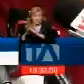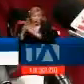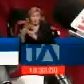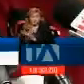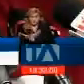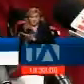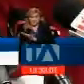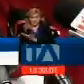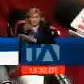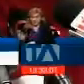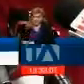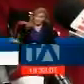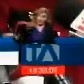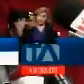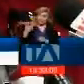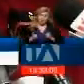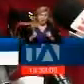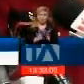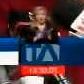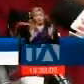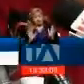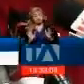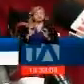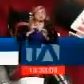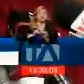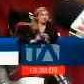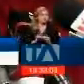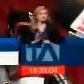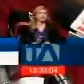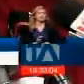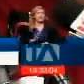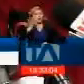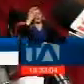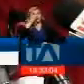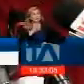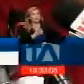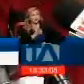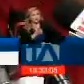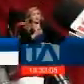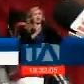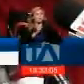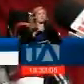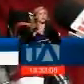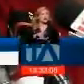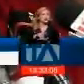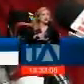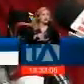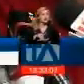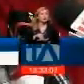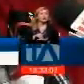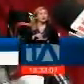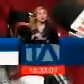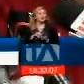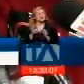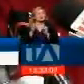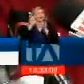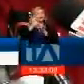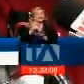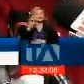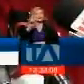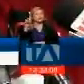Régimen Económico a debatirlo. Allí, nuestra posición en representación del bloque de Creo será que